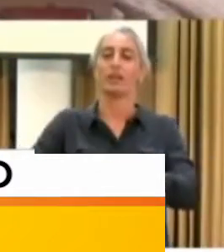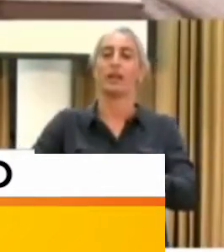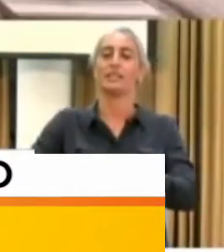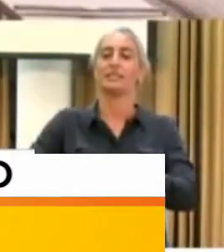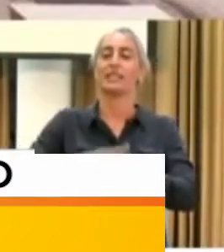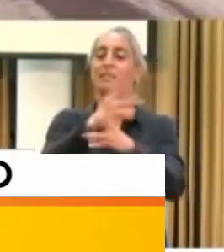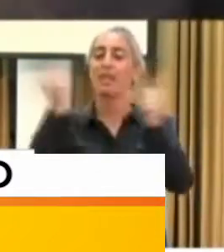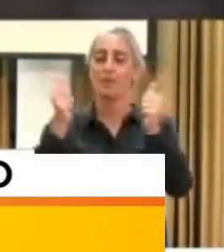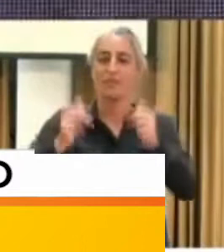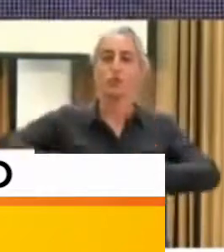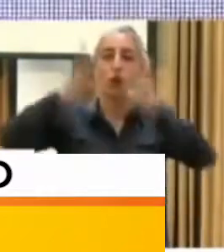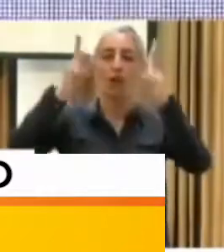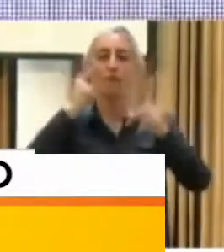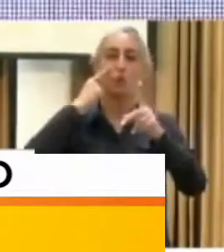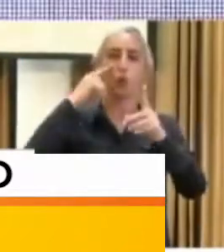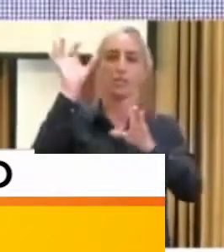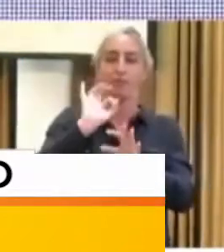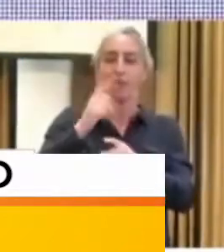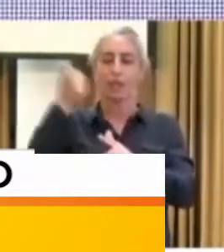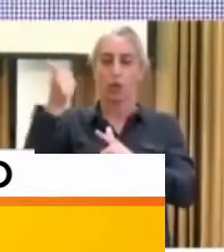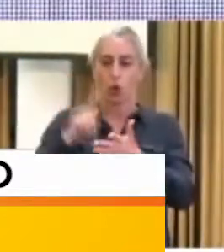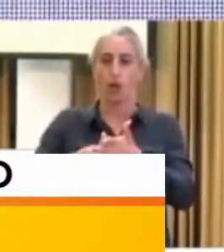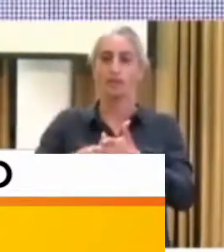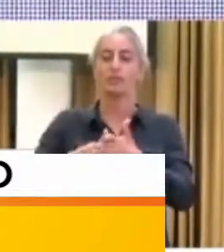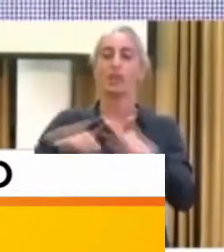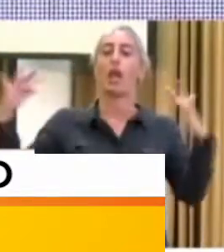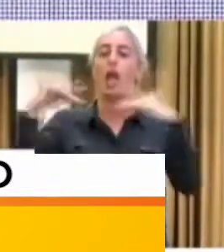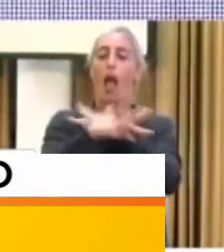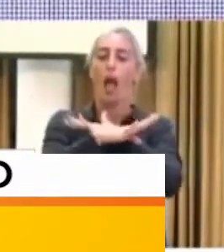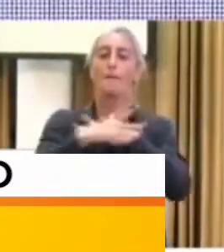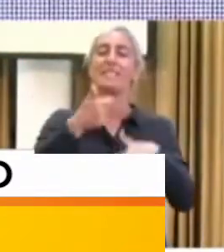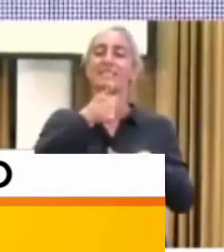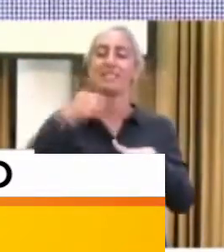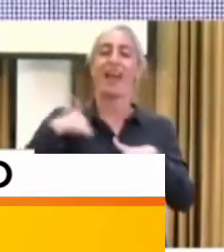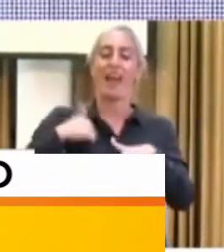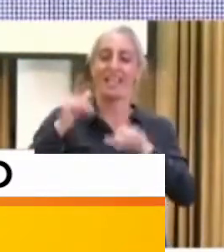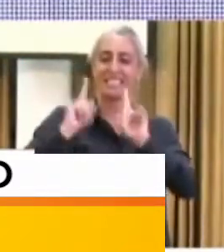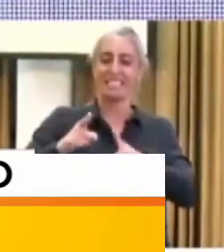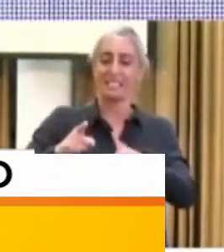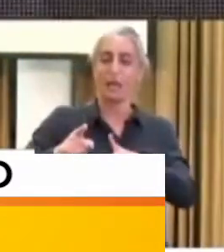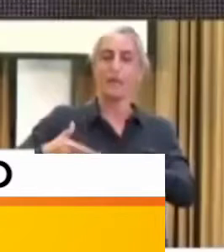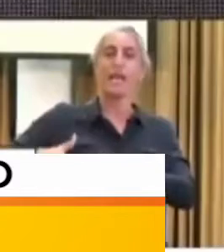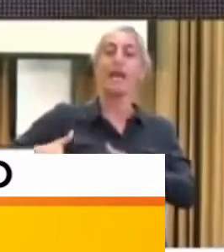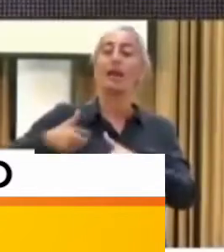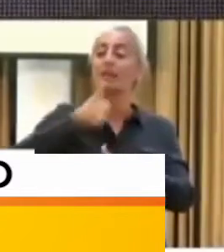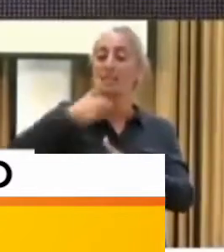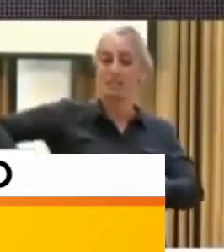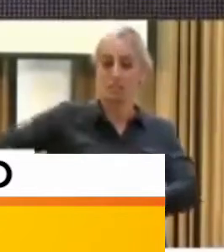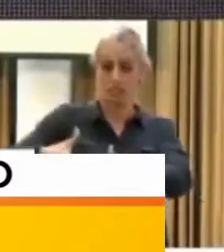municipal del oeste obra integral de la avenida argentina que incluye el histórico desagüe pluvial y una bicisenda